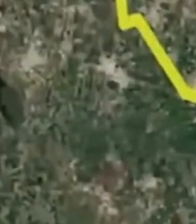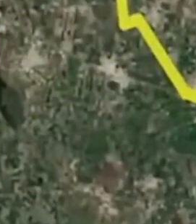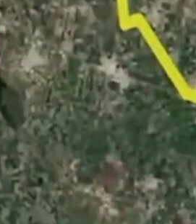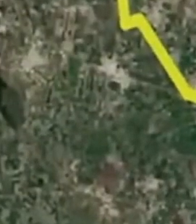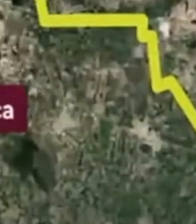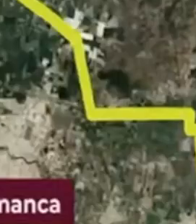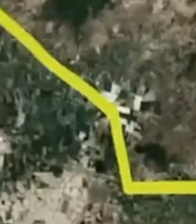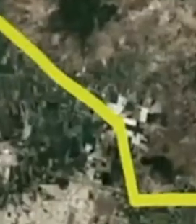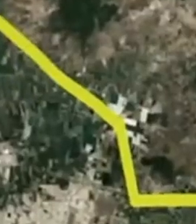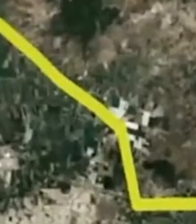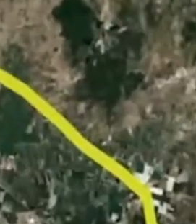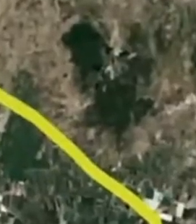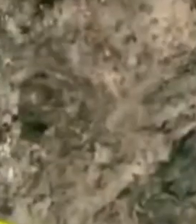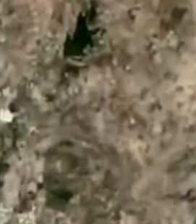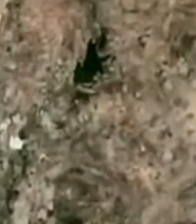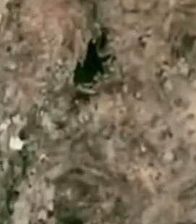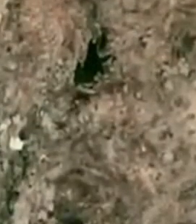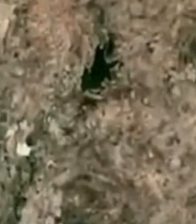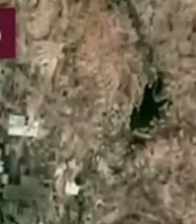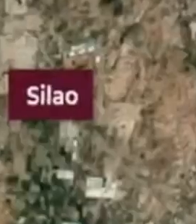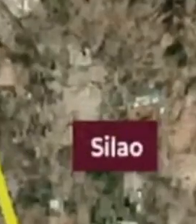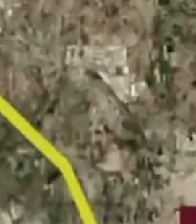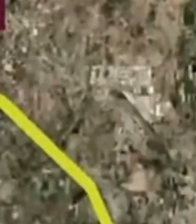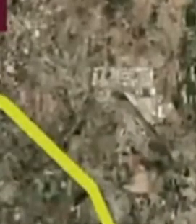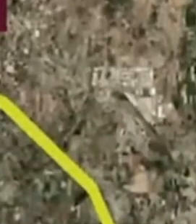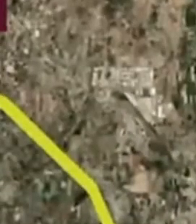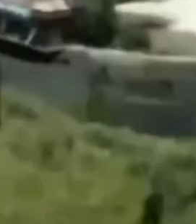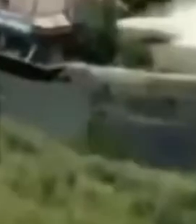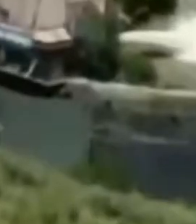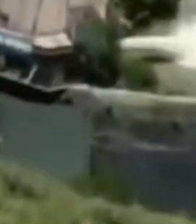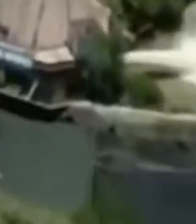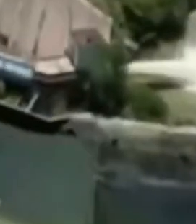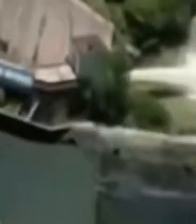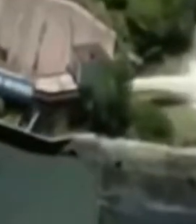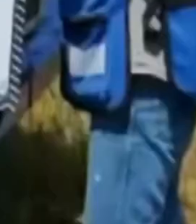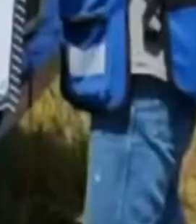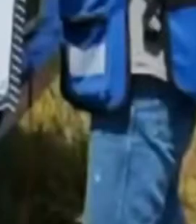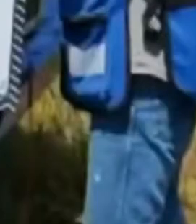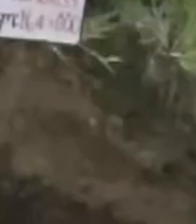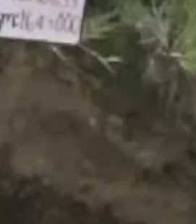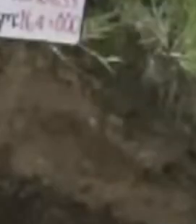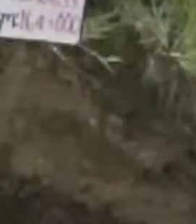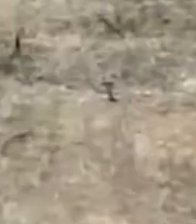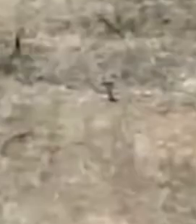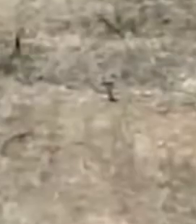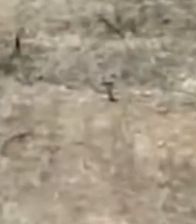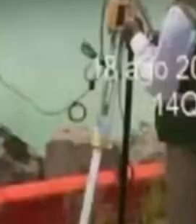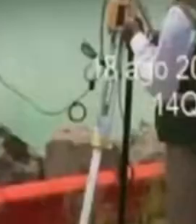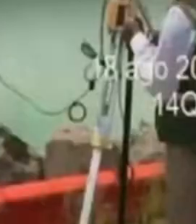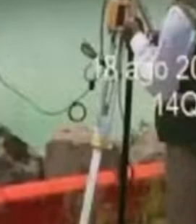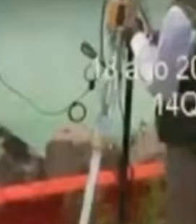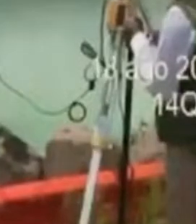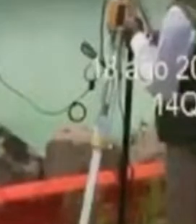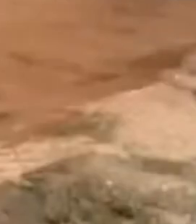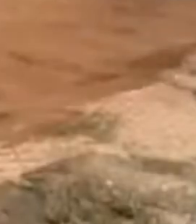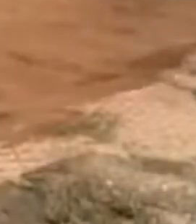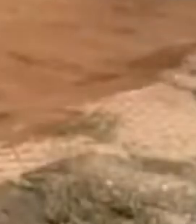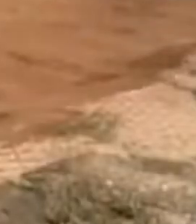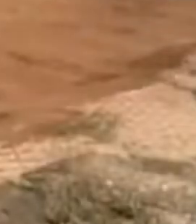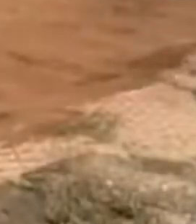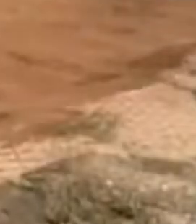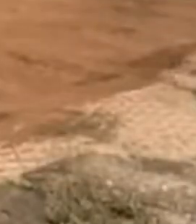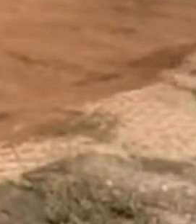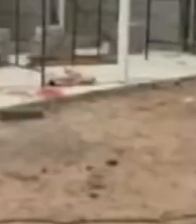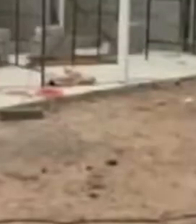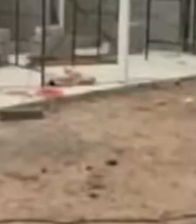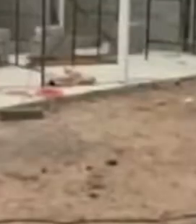beneficia a 1.8 millones de habitantes de 5 municipios de Guanajuato. Este proyecto está asociado a